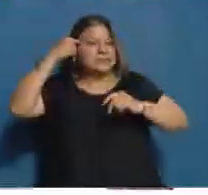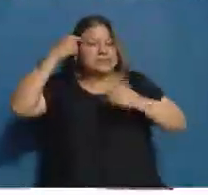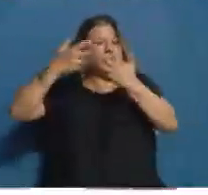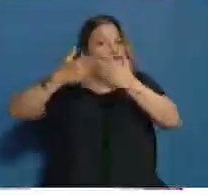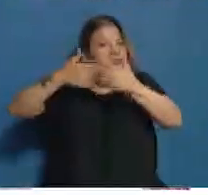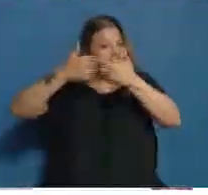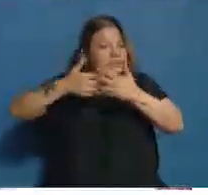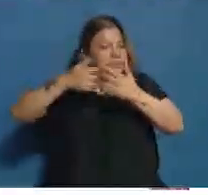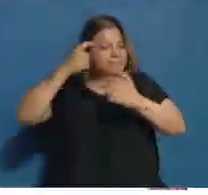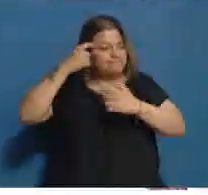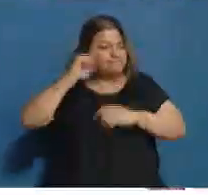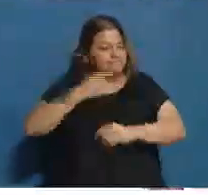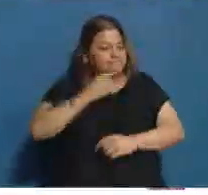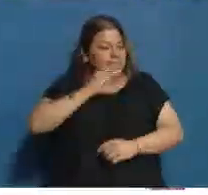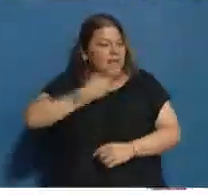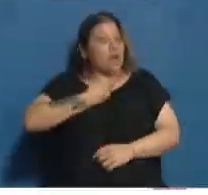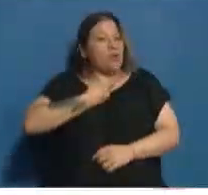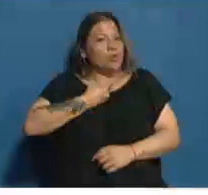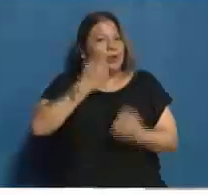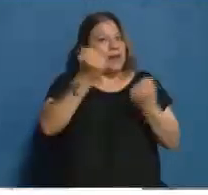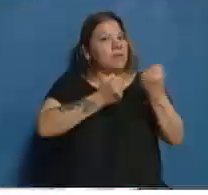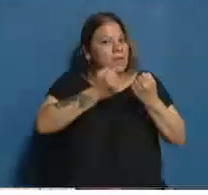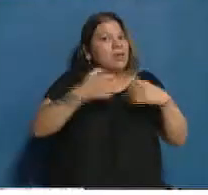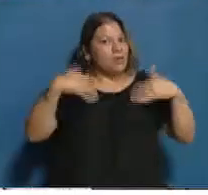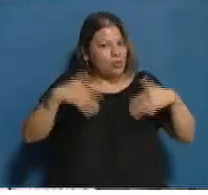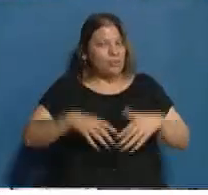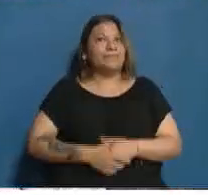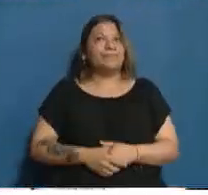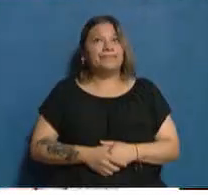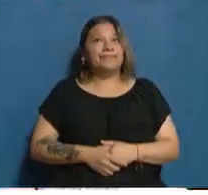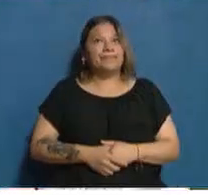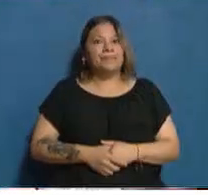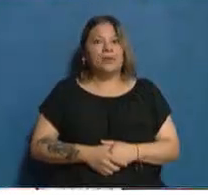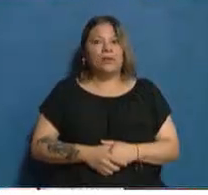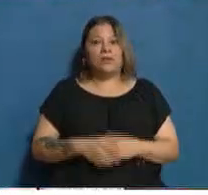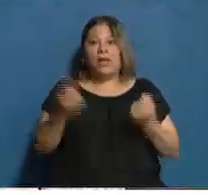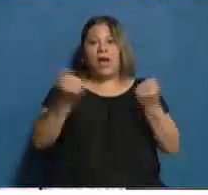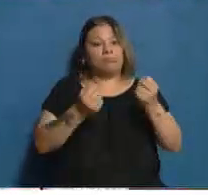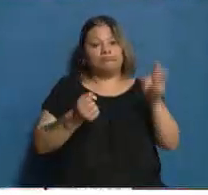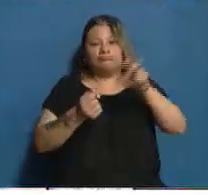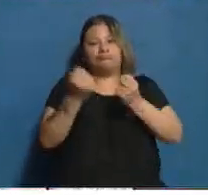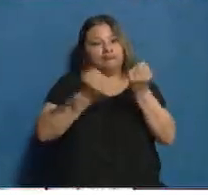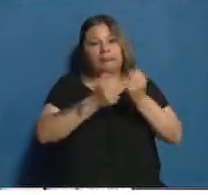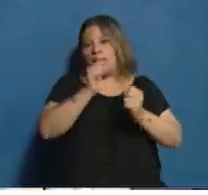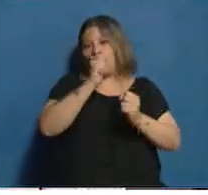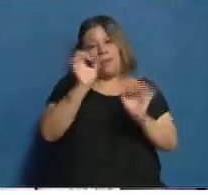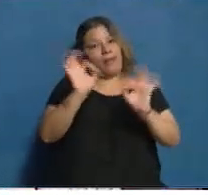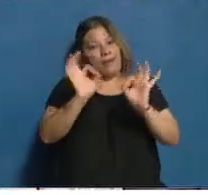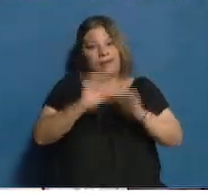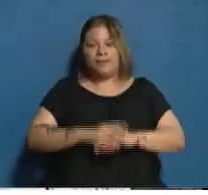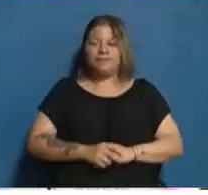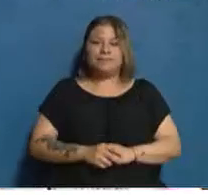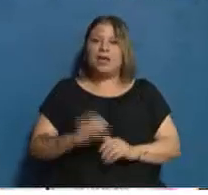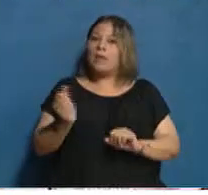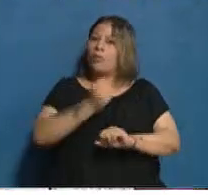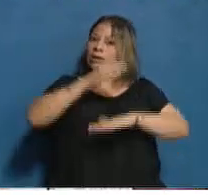debe empezar porque calculo por el que tiene el vehículo más grande. Cuando se sube al volante no hay que tomar nada. Hay que ser